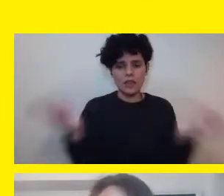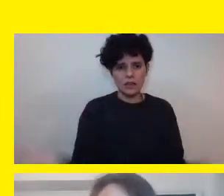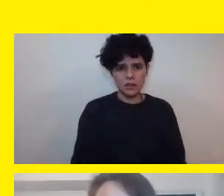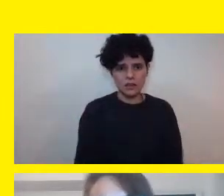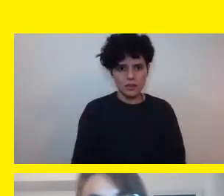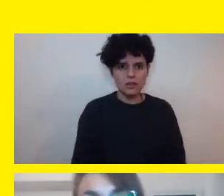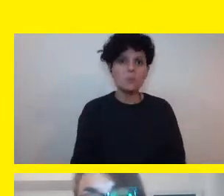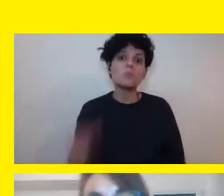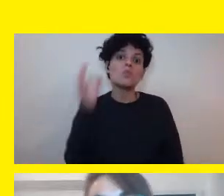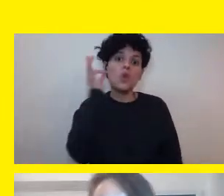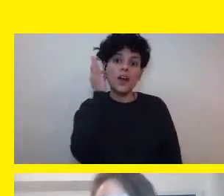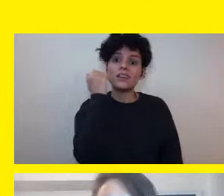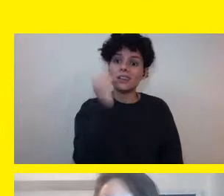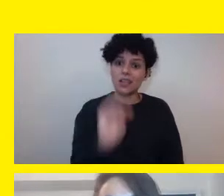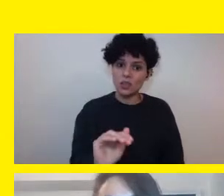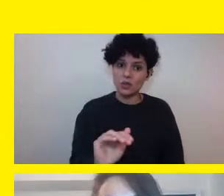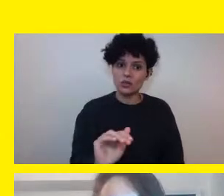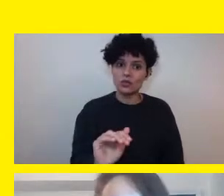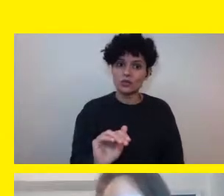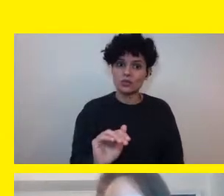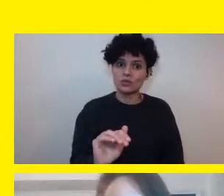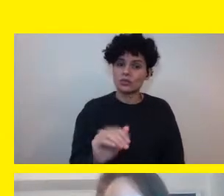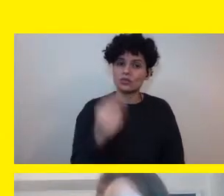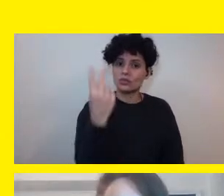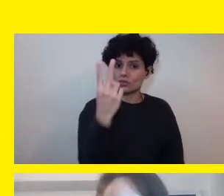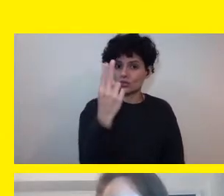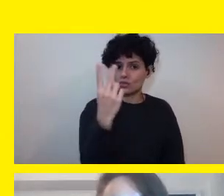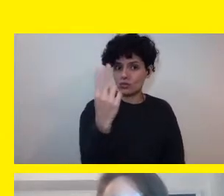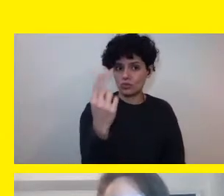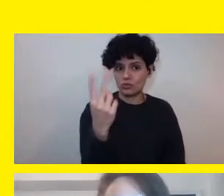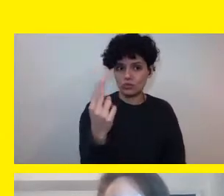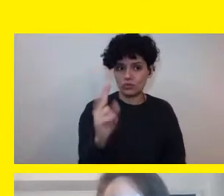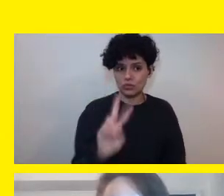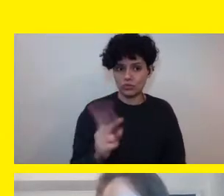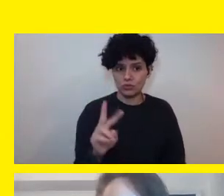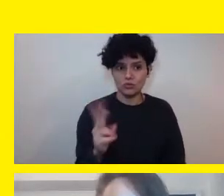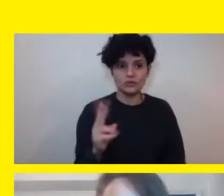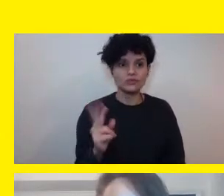y niños, diría yo, porque insisto que ese es el foco